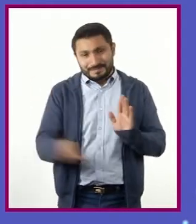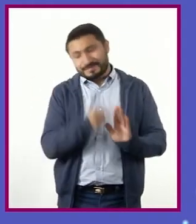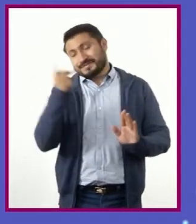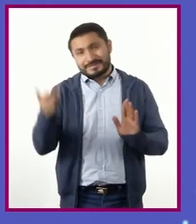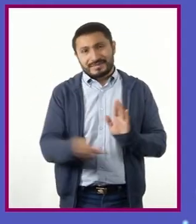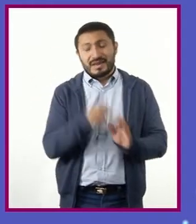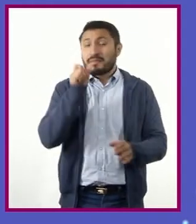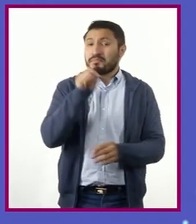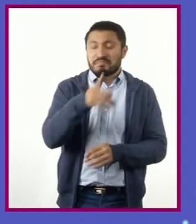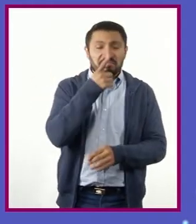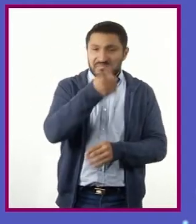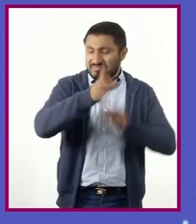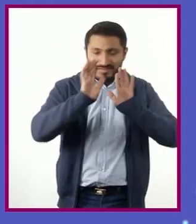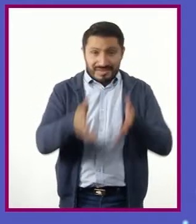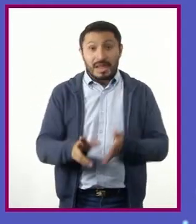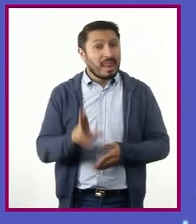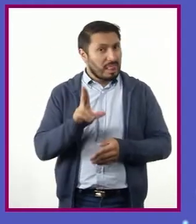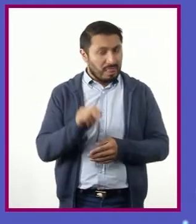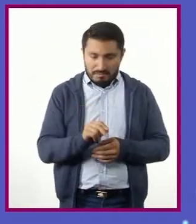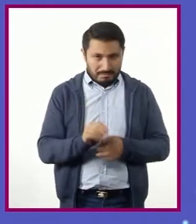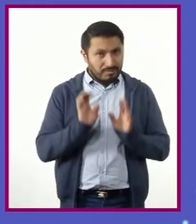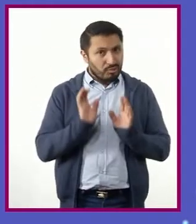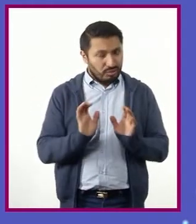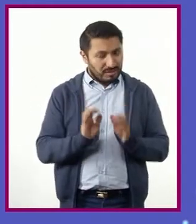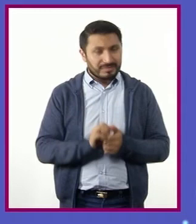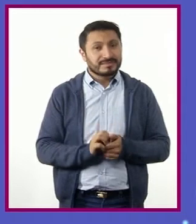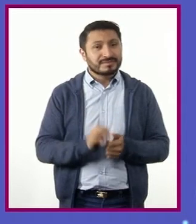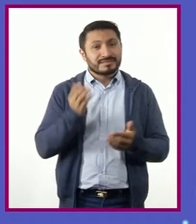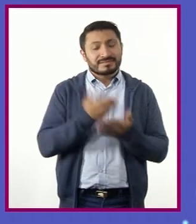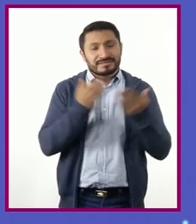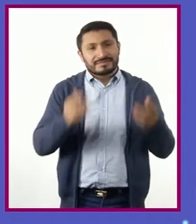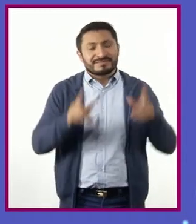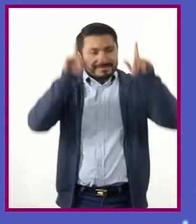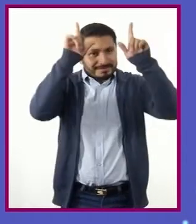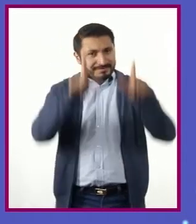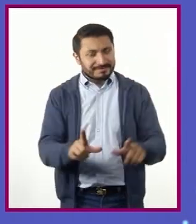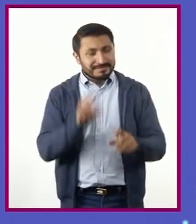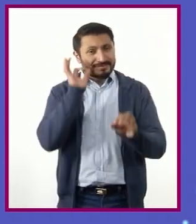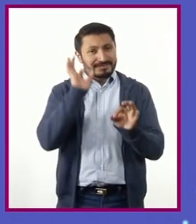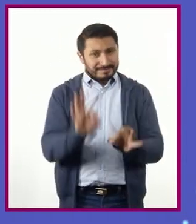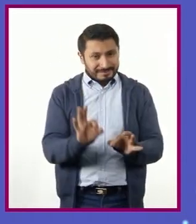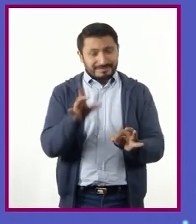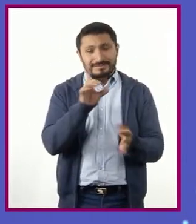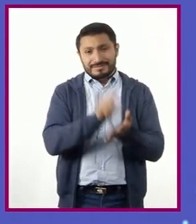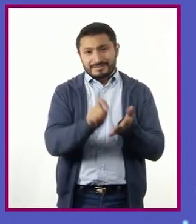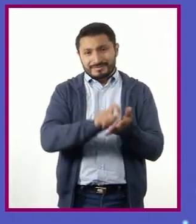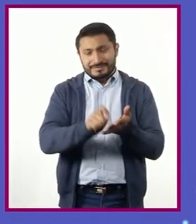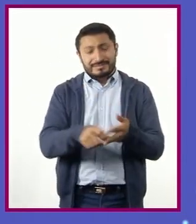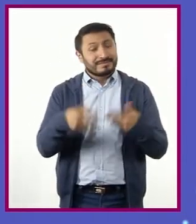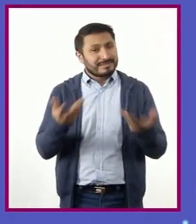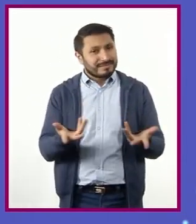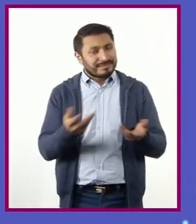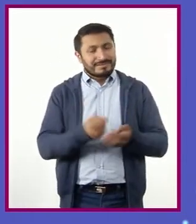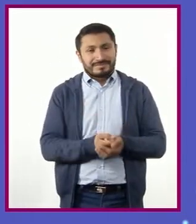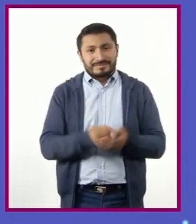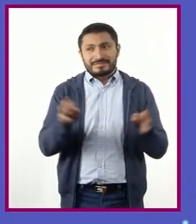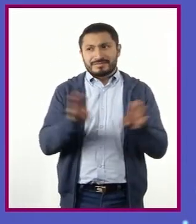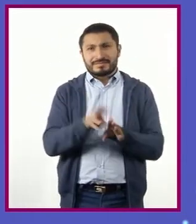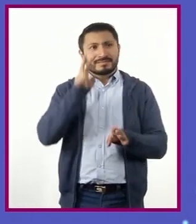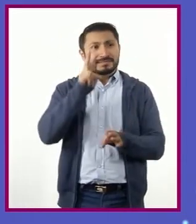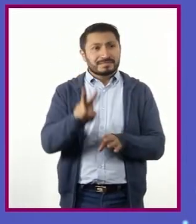que ya se mencionó en el texto. Ahora, en la columna que corresponde, podríamos escribir lo siguiente. ¿Cómo se